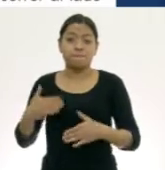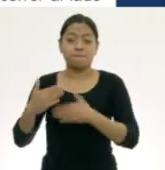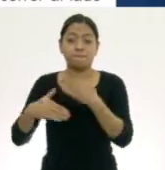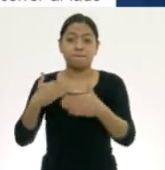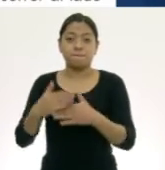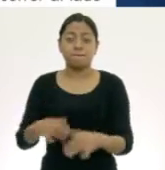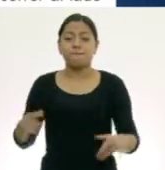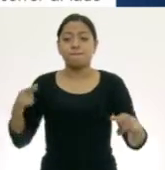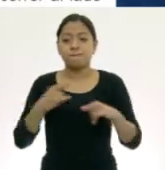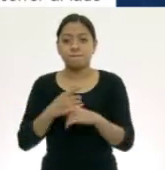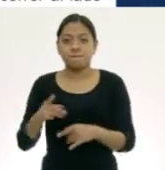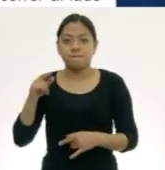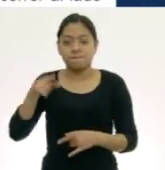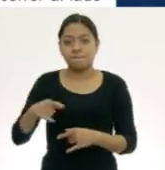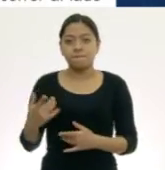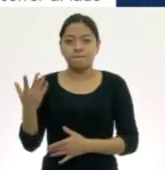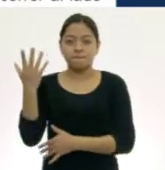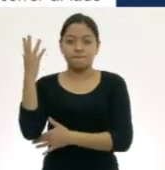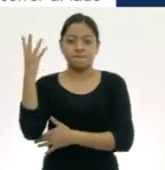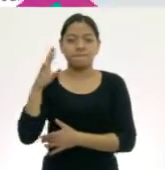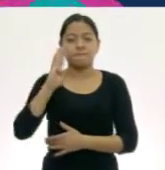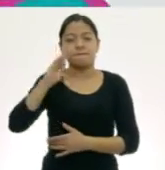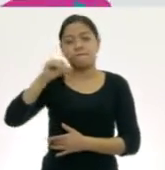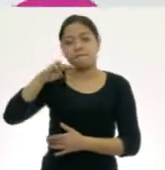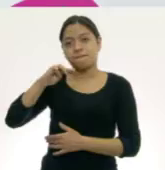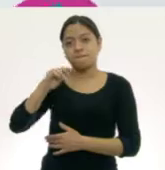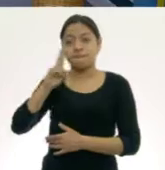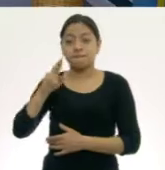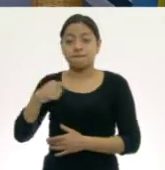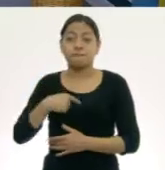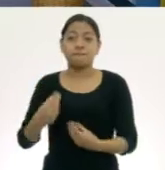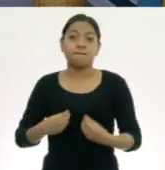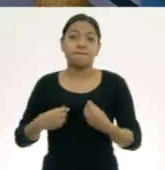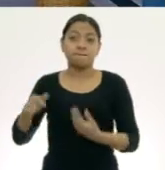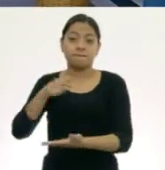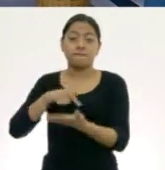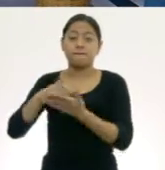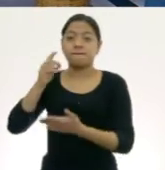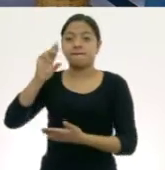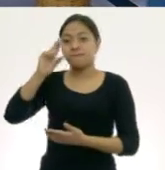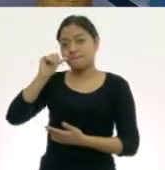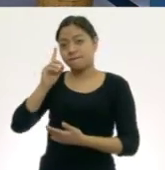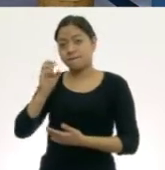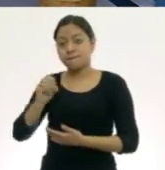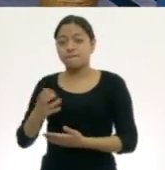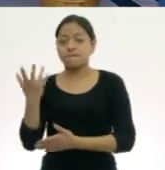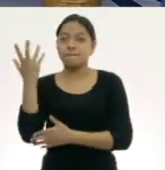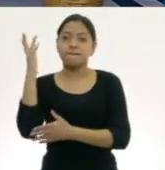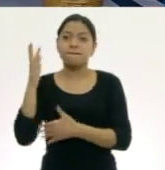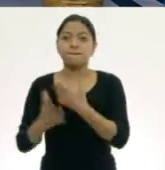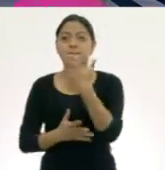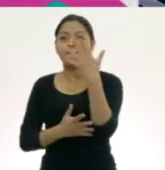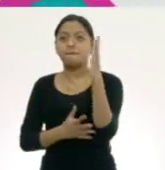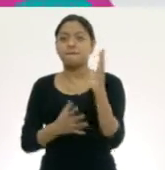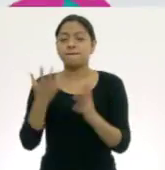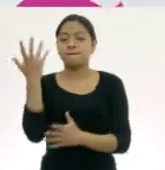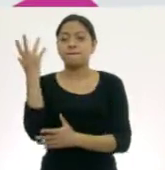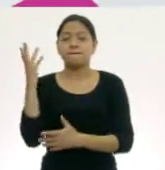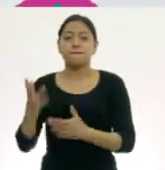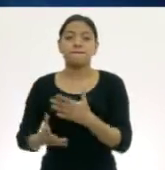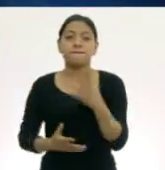avenidas sombreadas de bambú. El Dorado fue creado, construido árbol por árbol y sombra tras